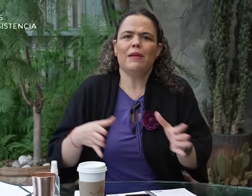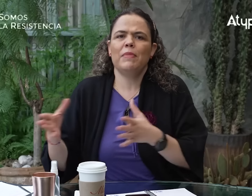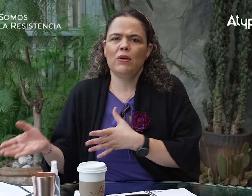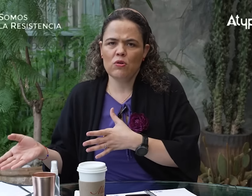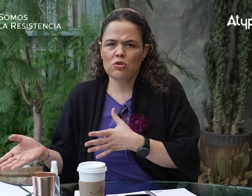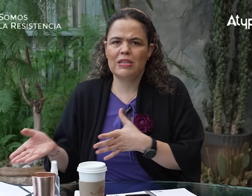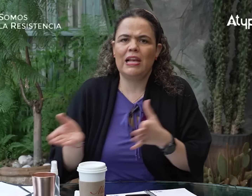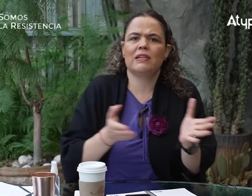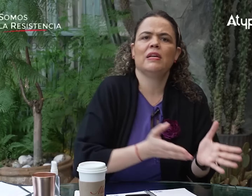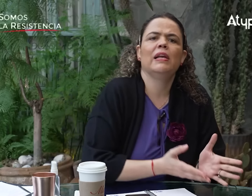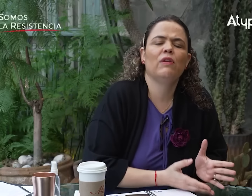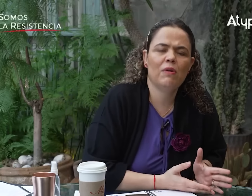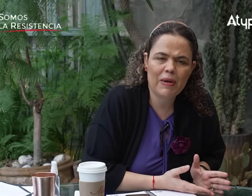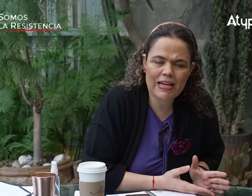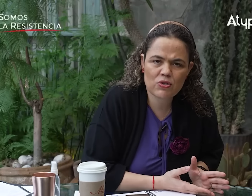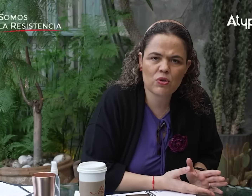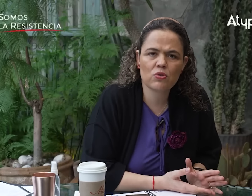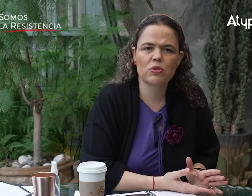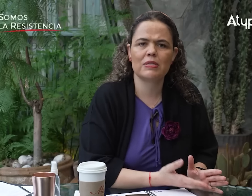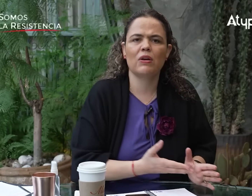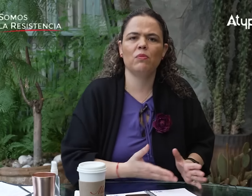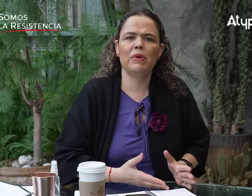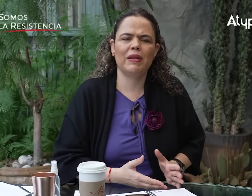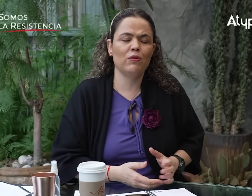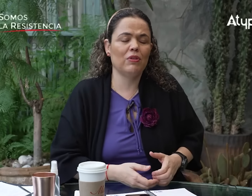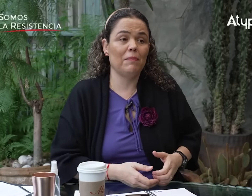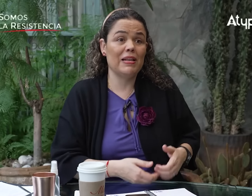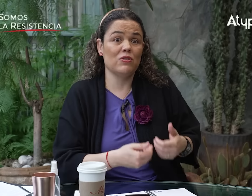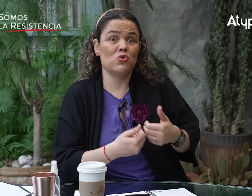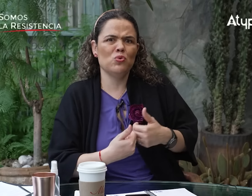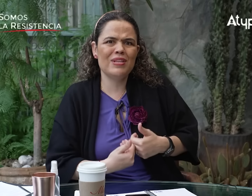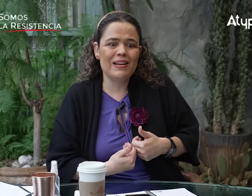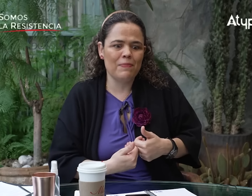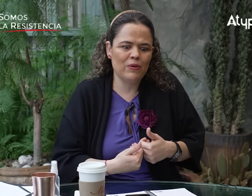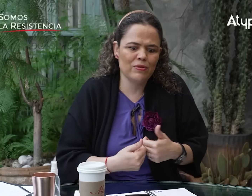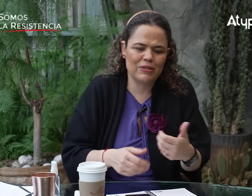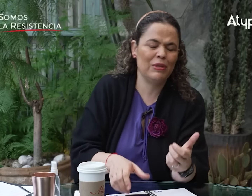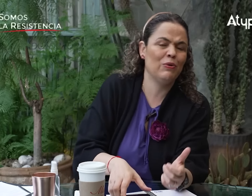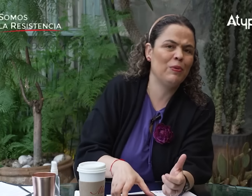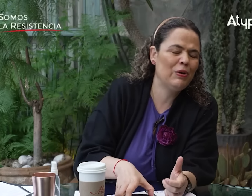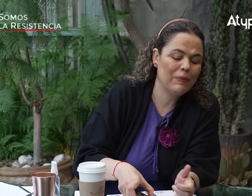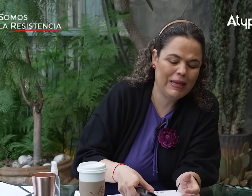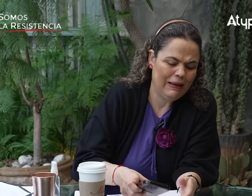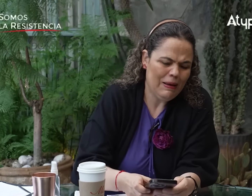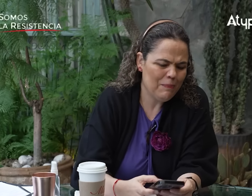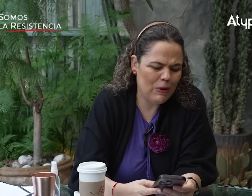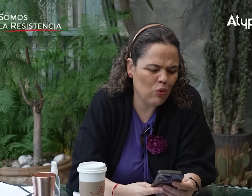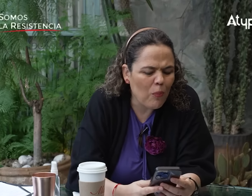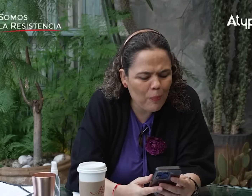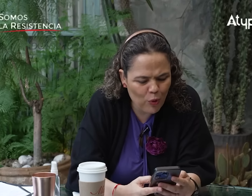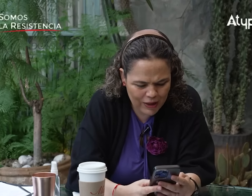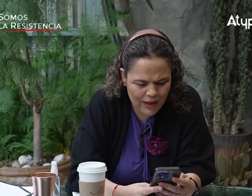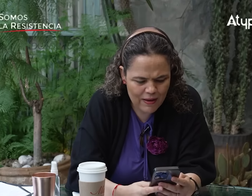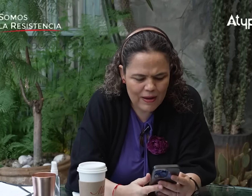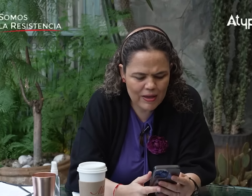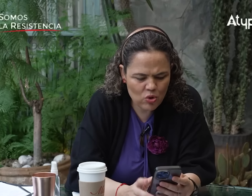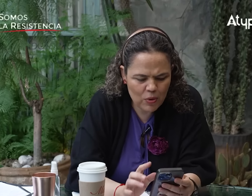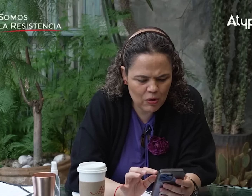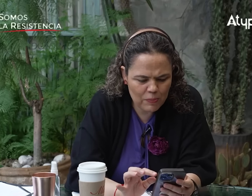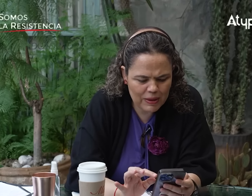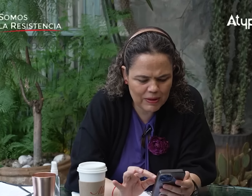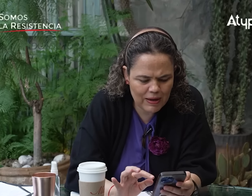Los enemigos del exinquilino de Palacio se están convirtiendo también en sus enemigos. Y yo digo, bueno, ¿qué? ¿Pero cómo? ¿Por qué?